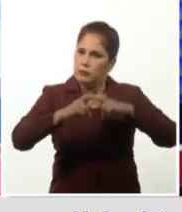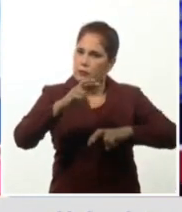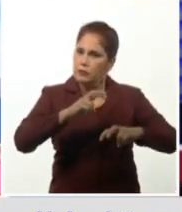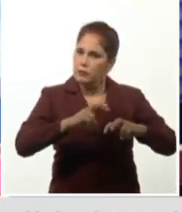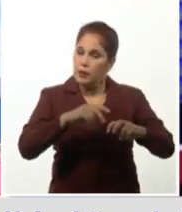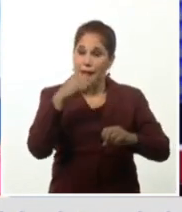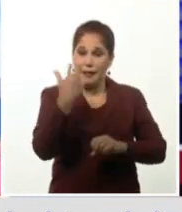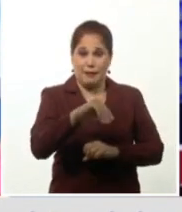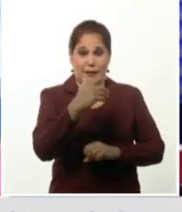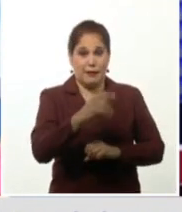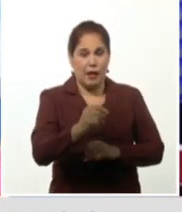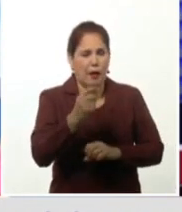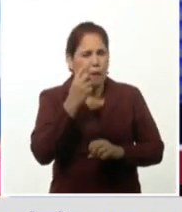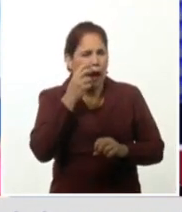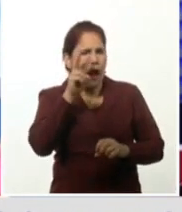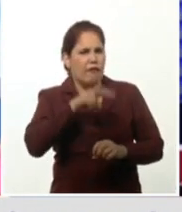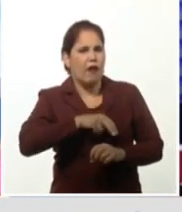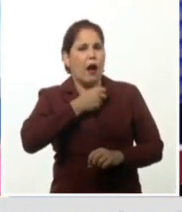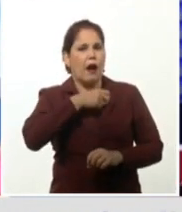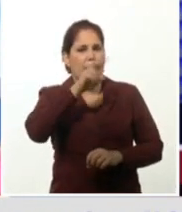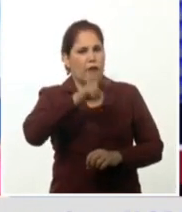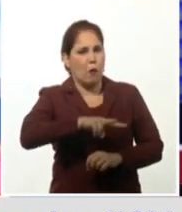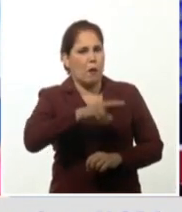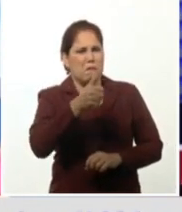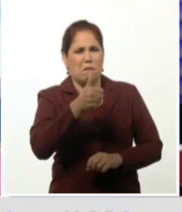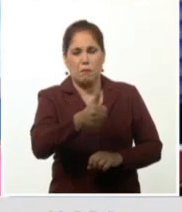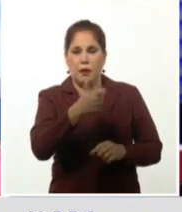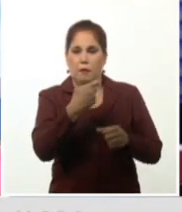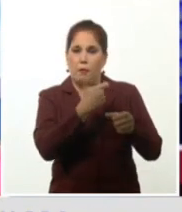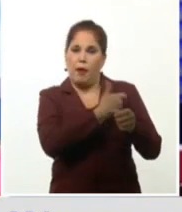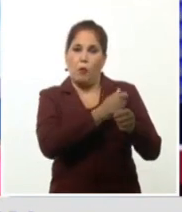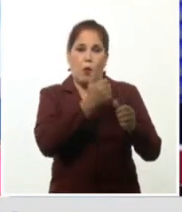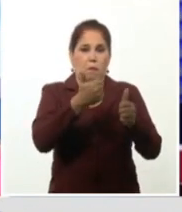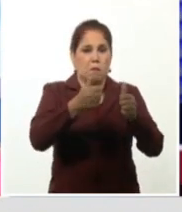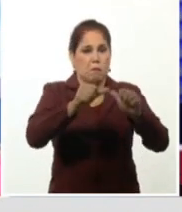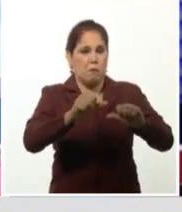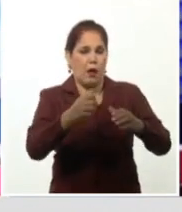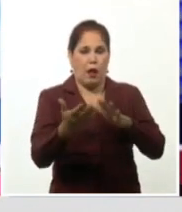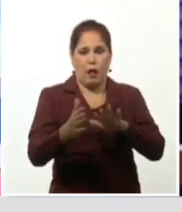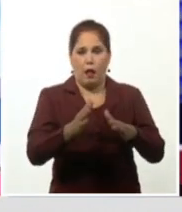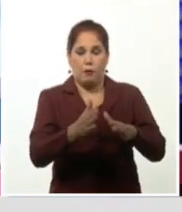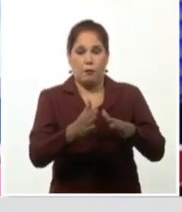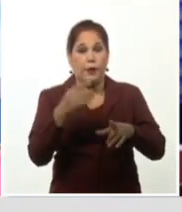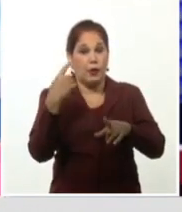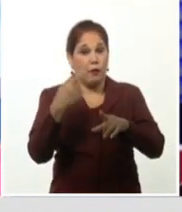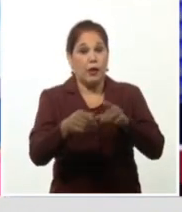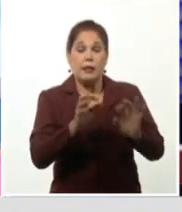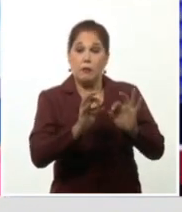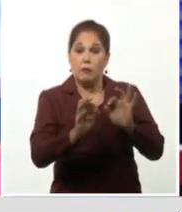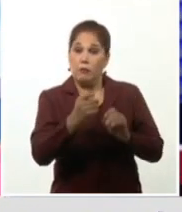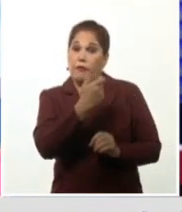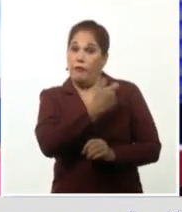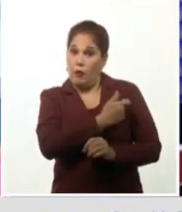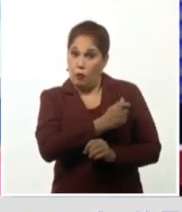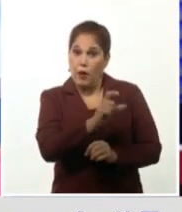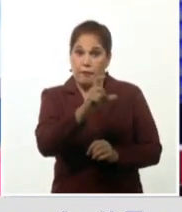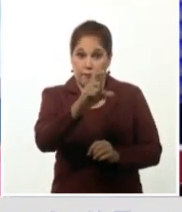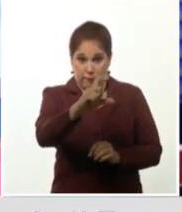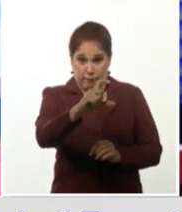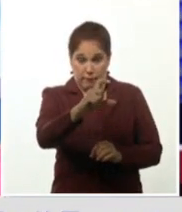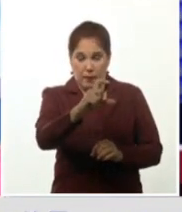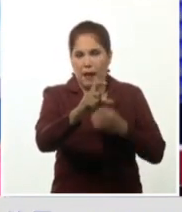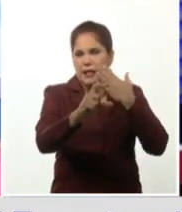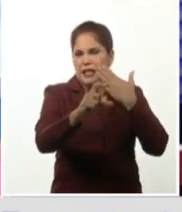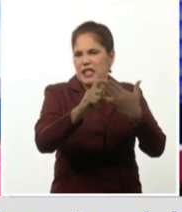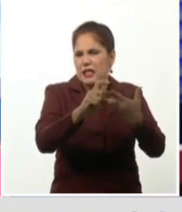ensayos exploratorios para poder determinar, por un lado, la seguridad del candidato y, por otro lado, las evidencias